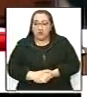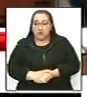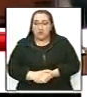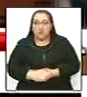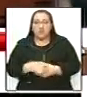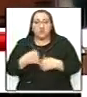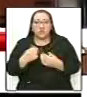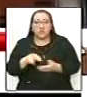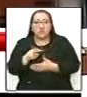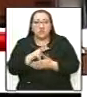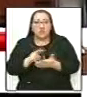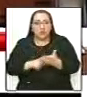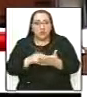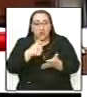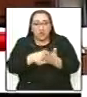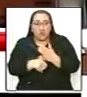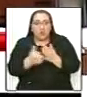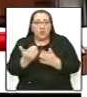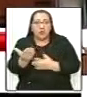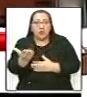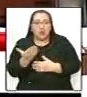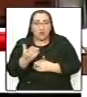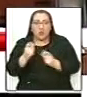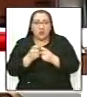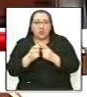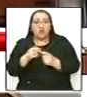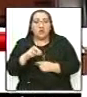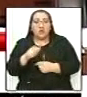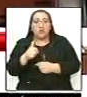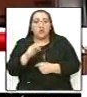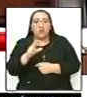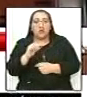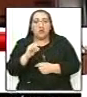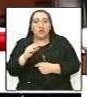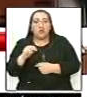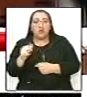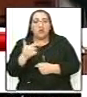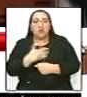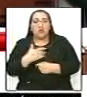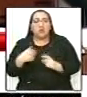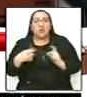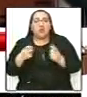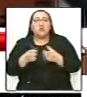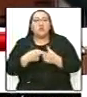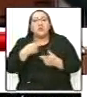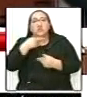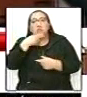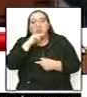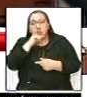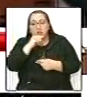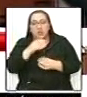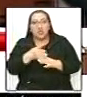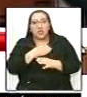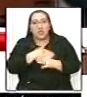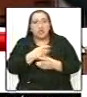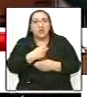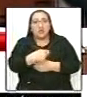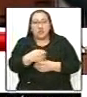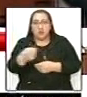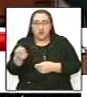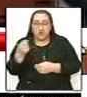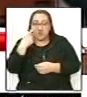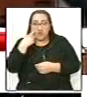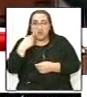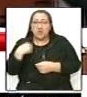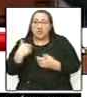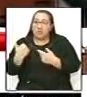Se va a dar lectura a un documento remitido por la congresista Pariona Tarqui, presidenta de la Comisión de la Mujer, que ha sido distribuido. Señor